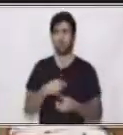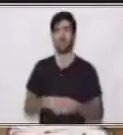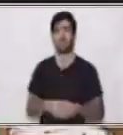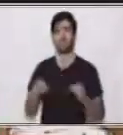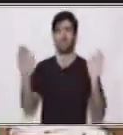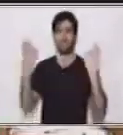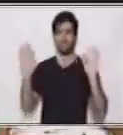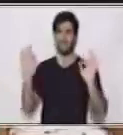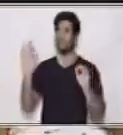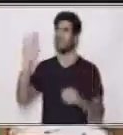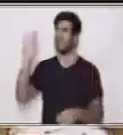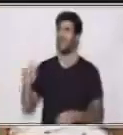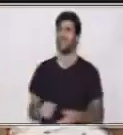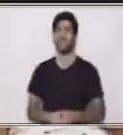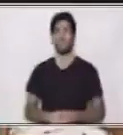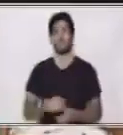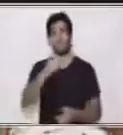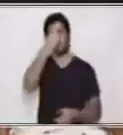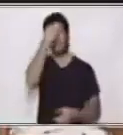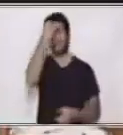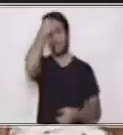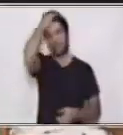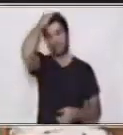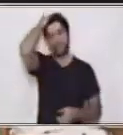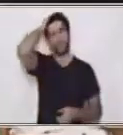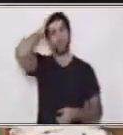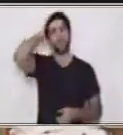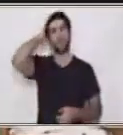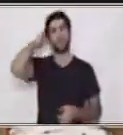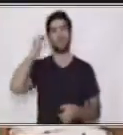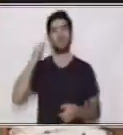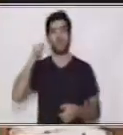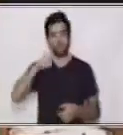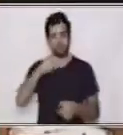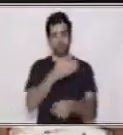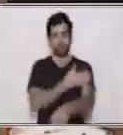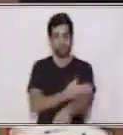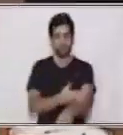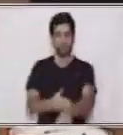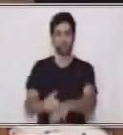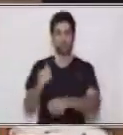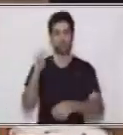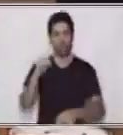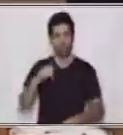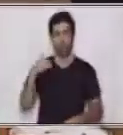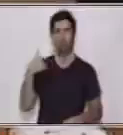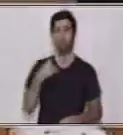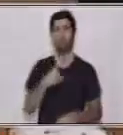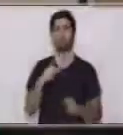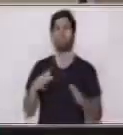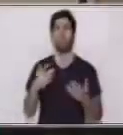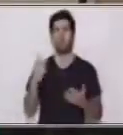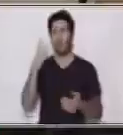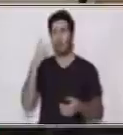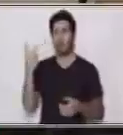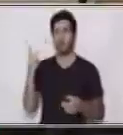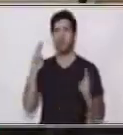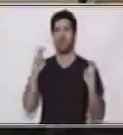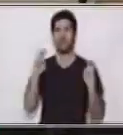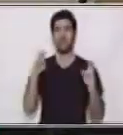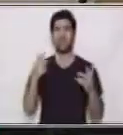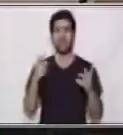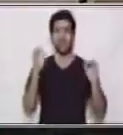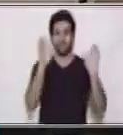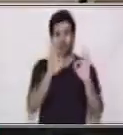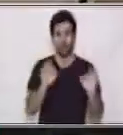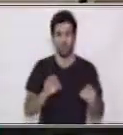Pablo. Continuando con la temática, vamos a ver hoy figuras literarias. Vamos